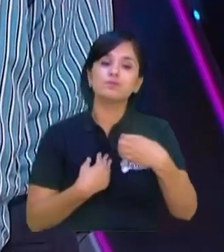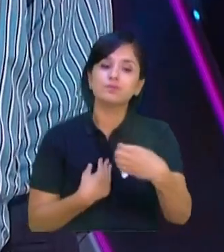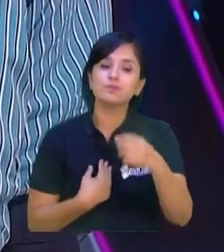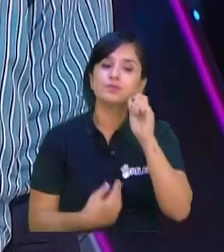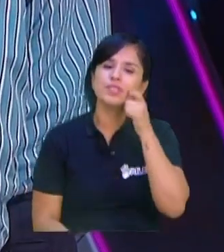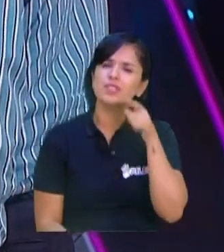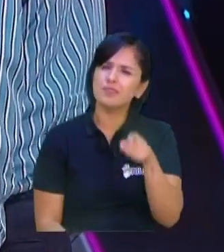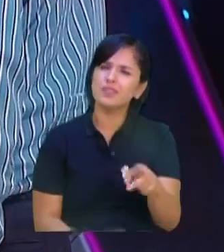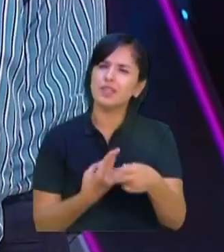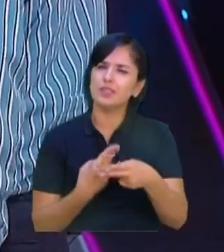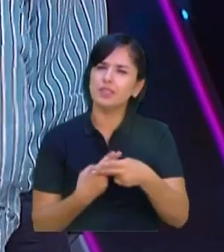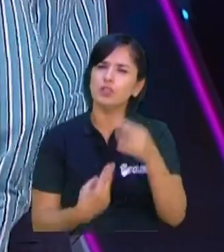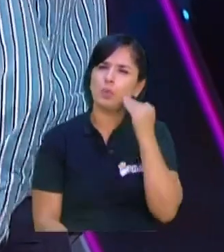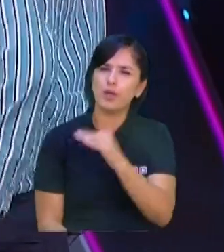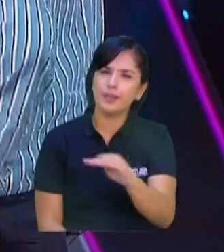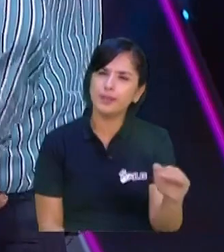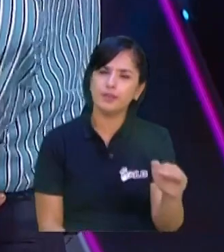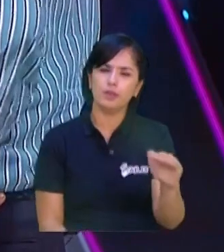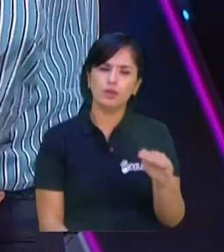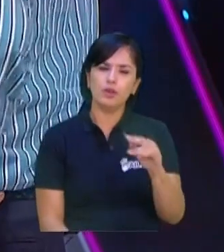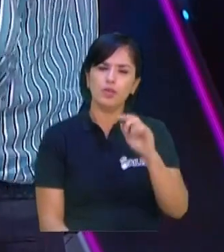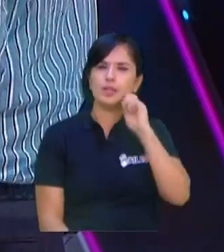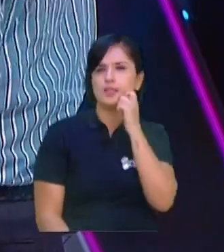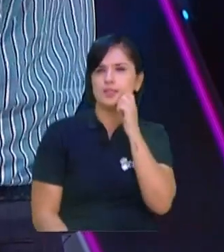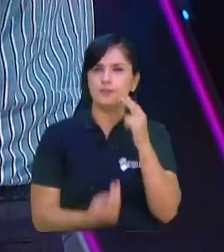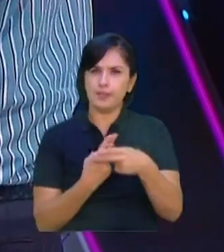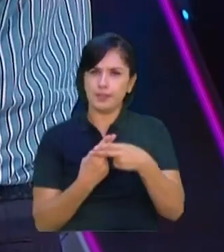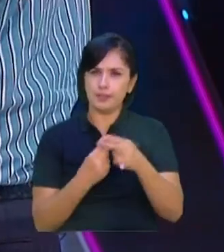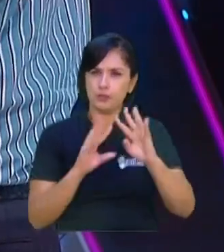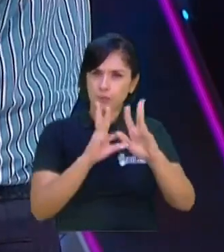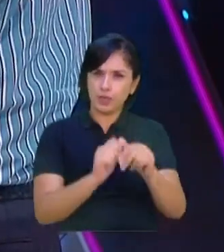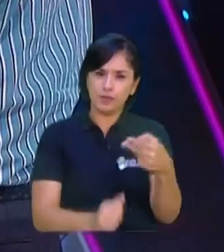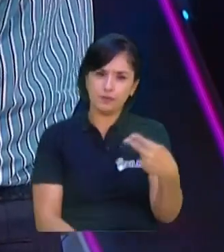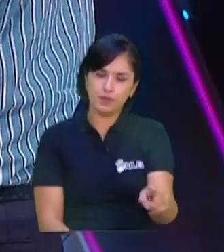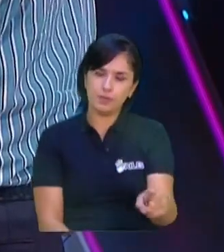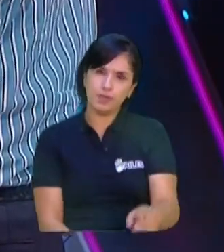niños, para esa familia. Realmente